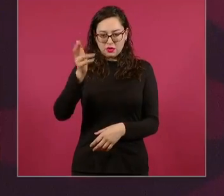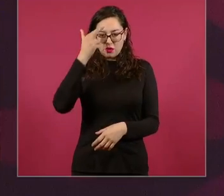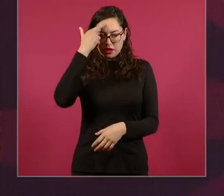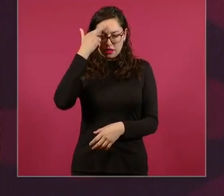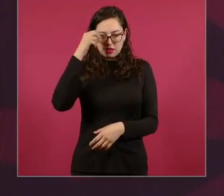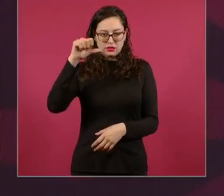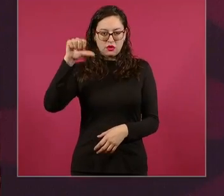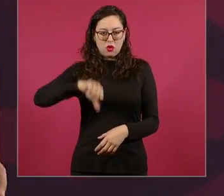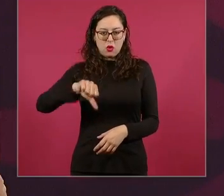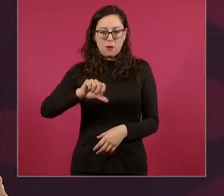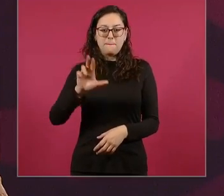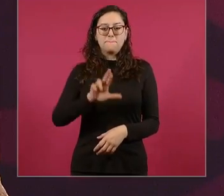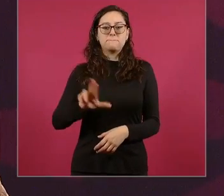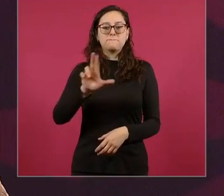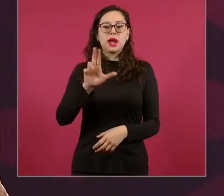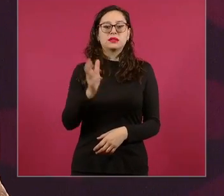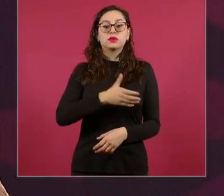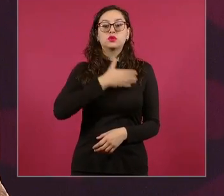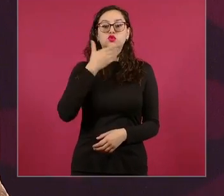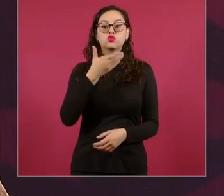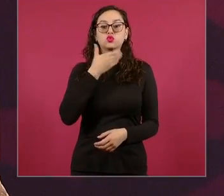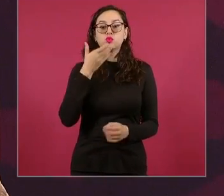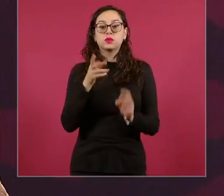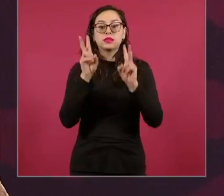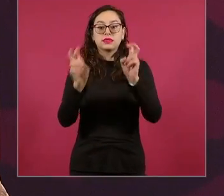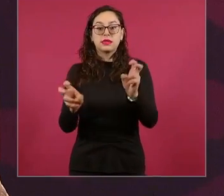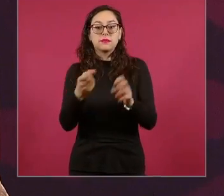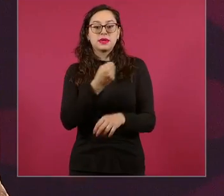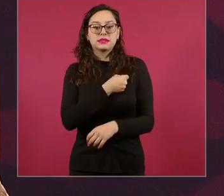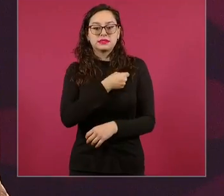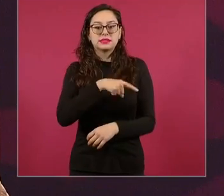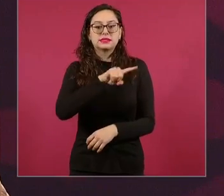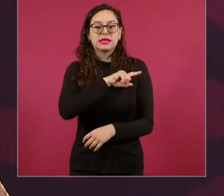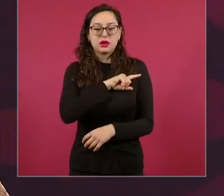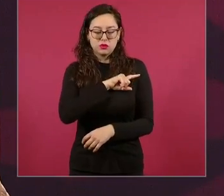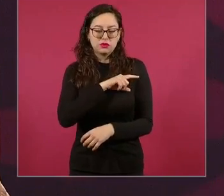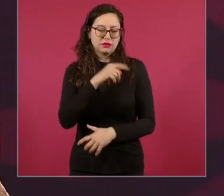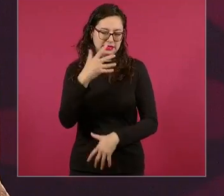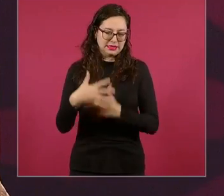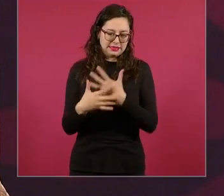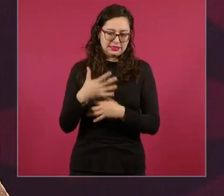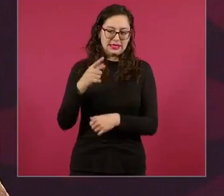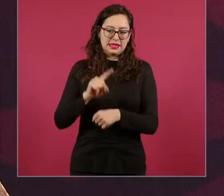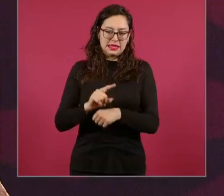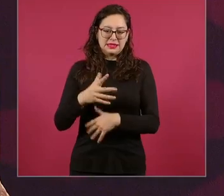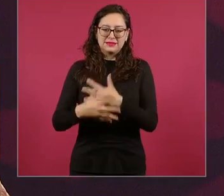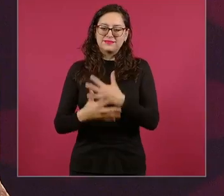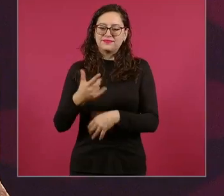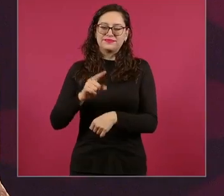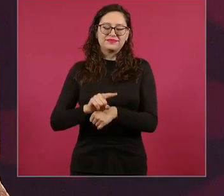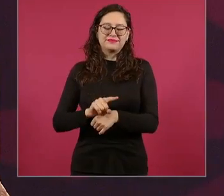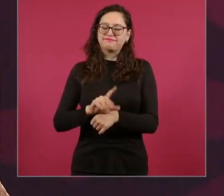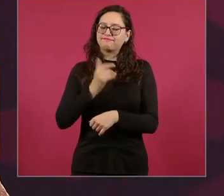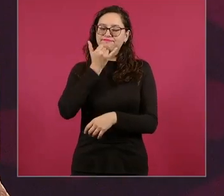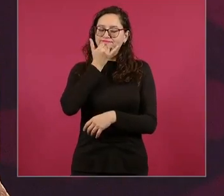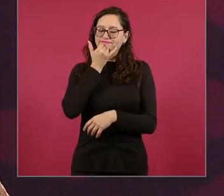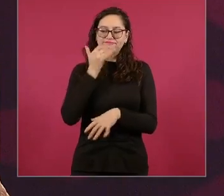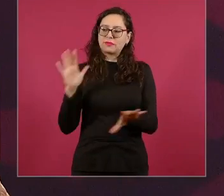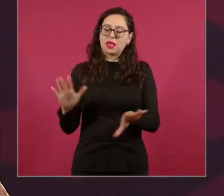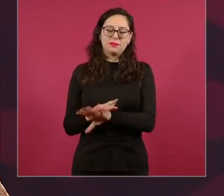y como cada 15 días lo vamos a dejar para el jueves,